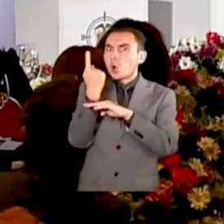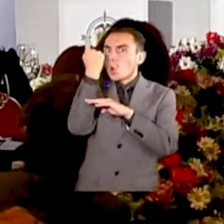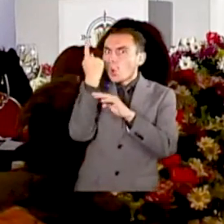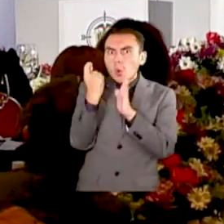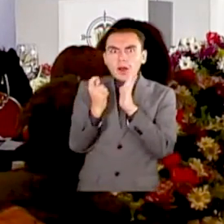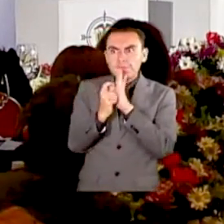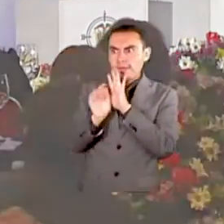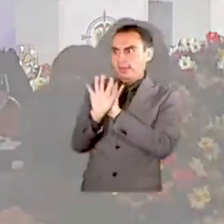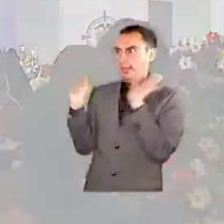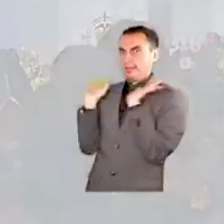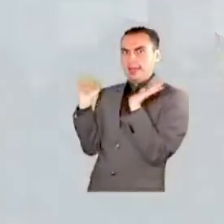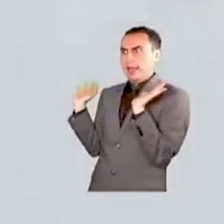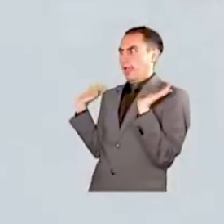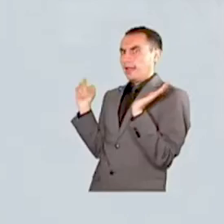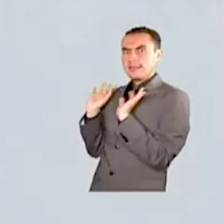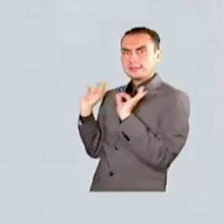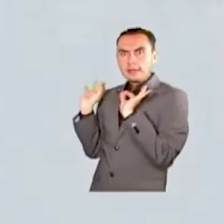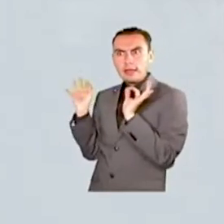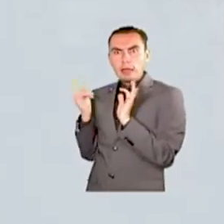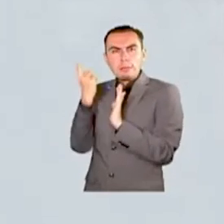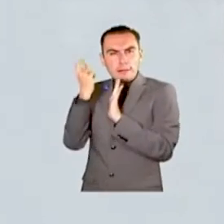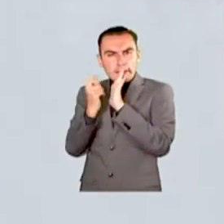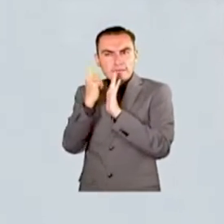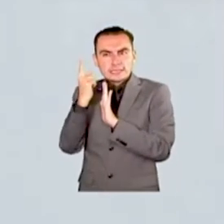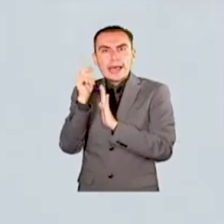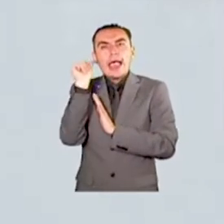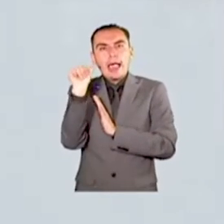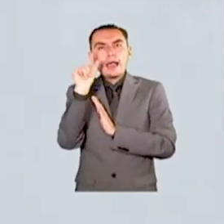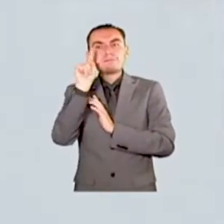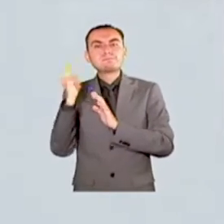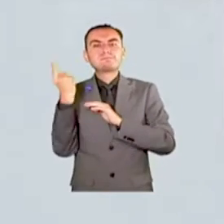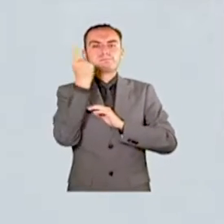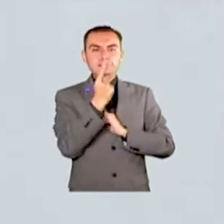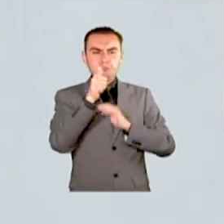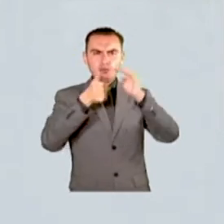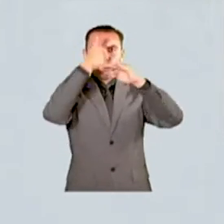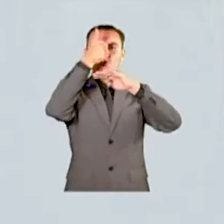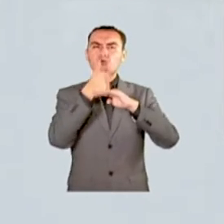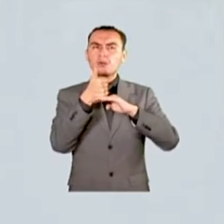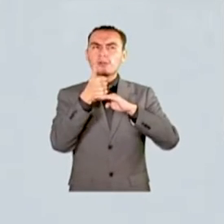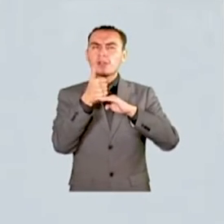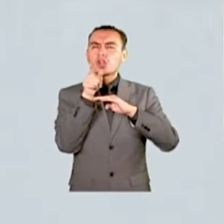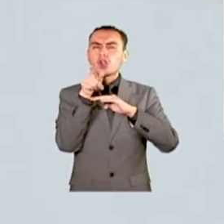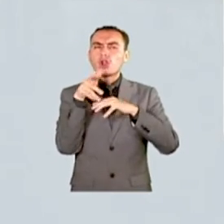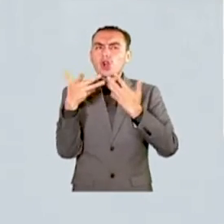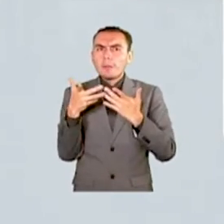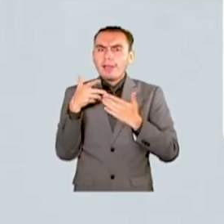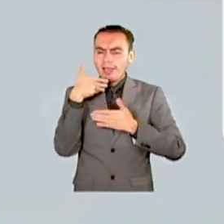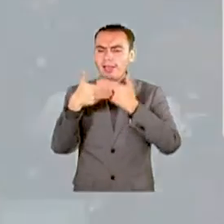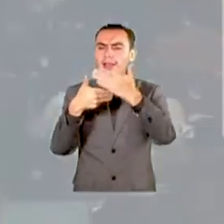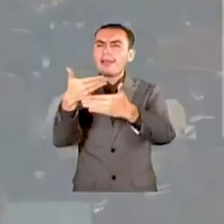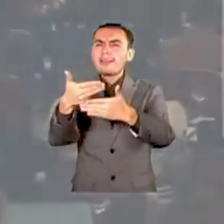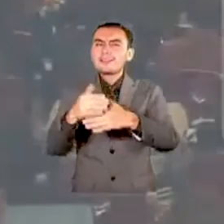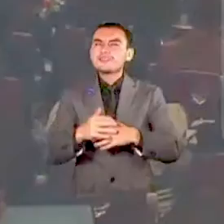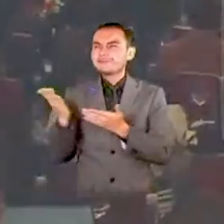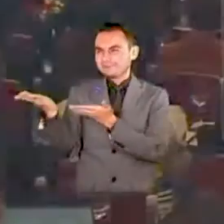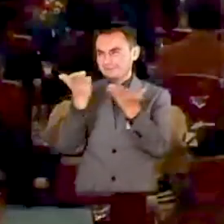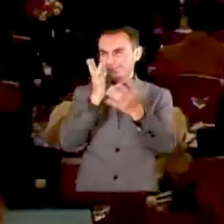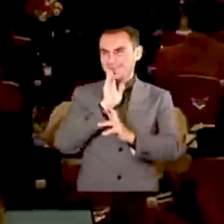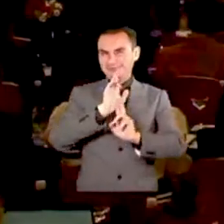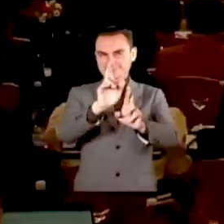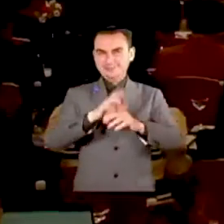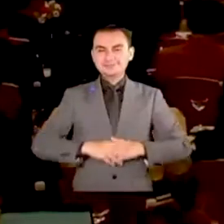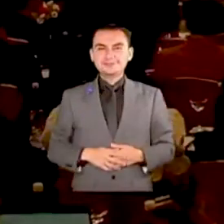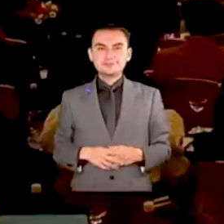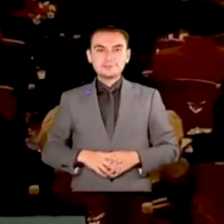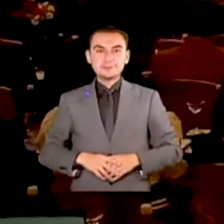ha fortalecido la equidad de género desde la Procuraduría? Adelante, señora Procuradora, con su respuesta.